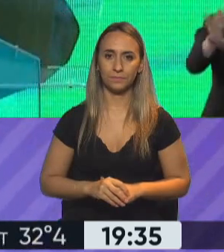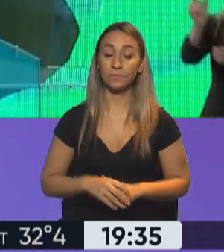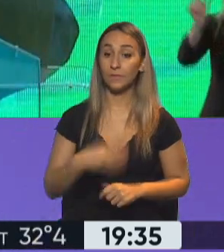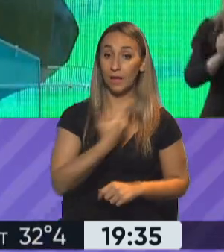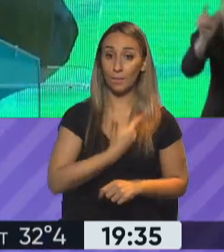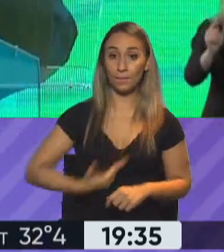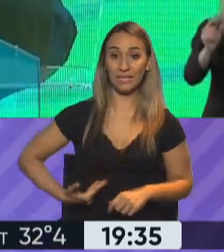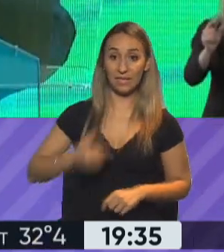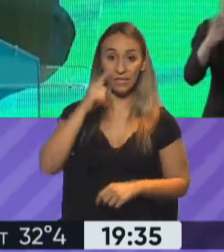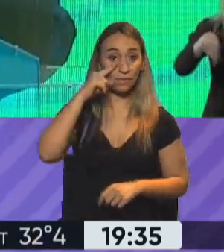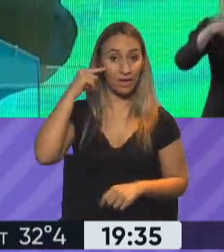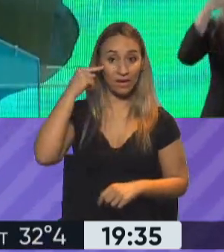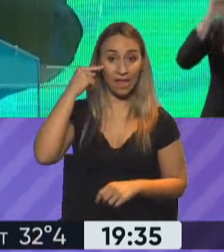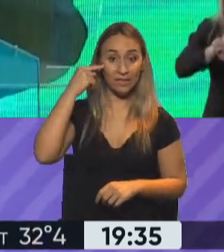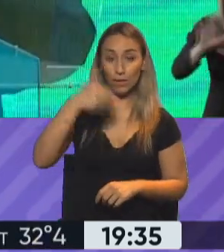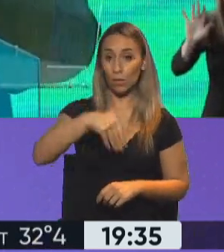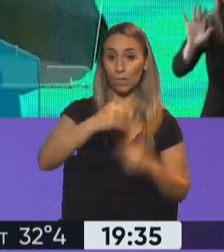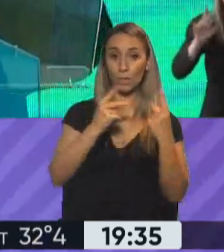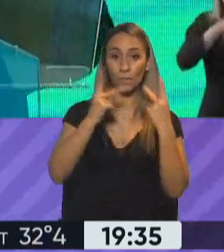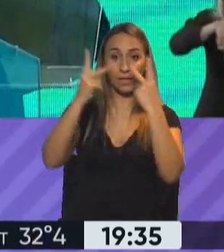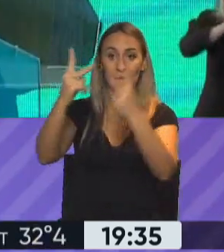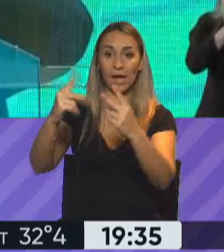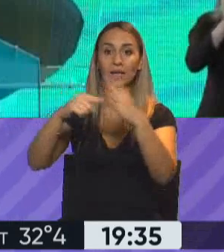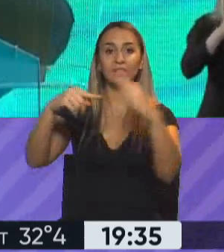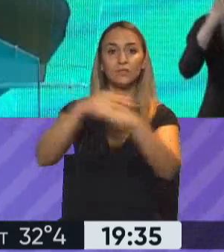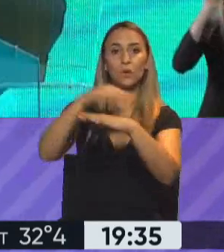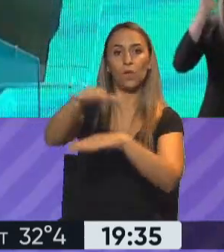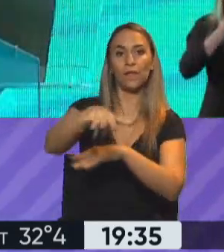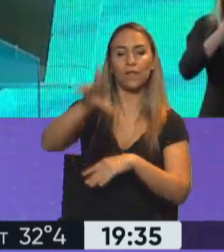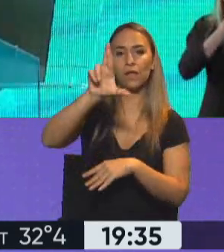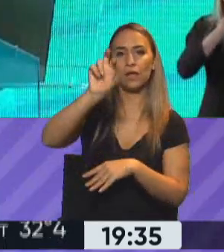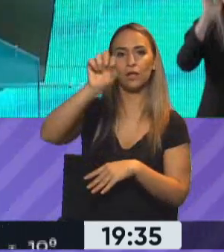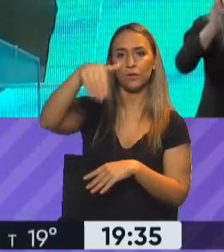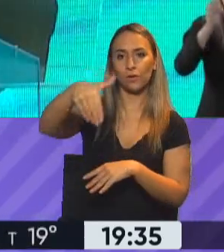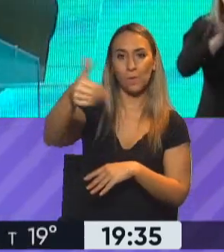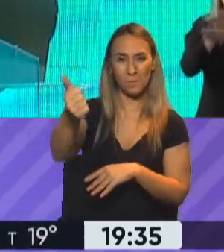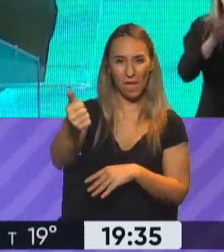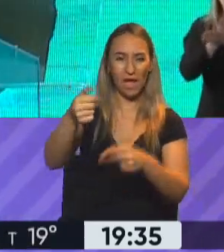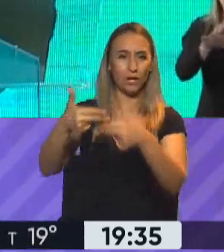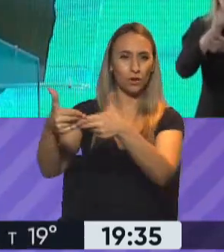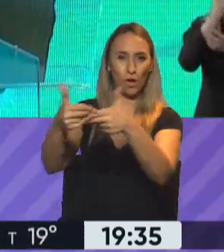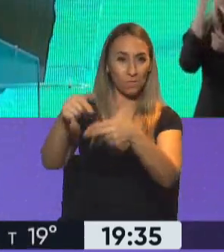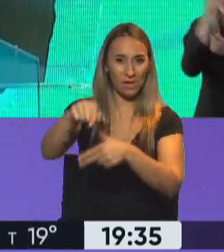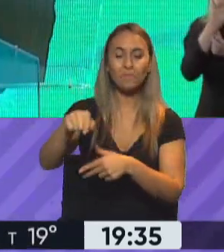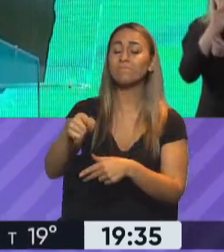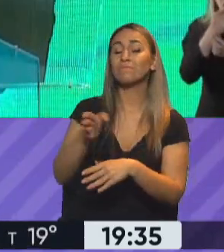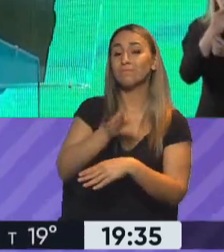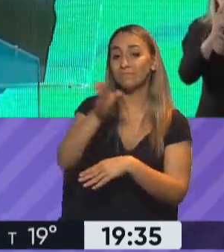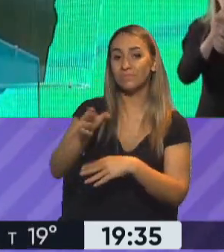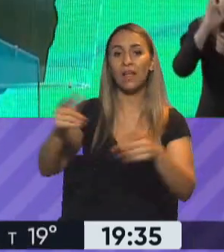El presidente Alberto Fernández viaja a Roma, parte esta noche hacia la capital italiana para participar de la cumbre